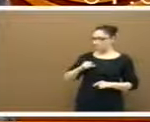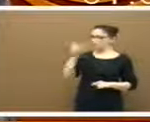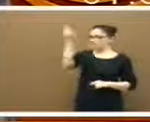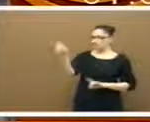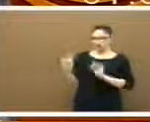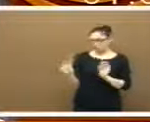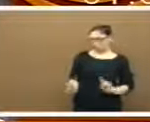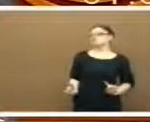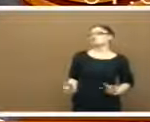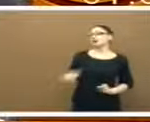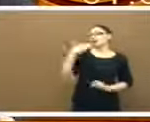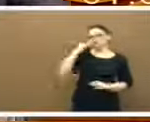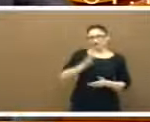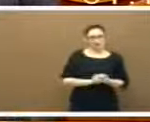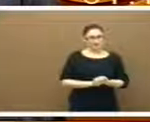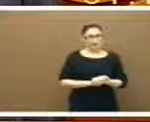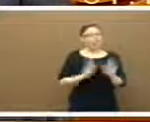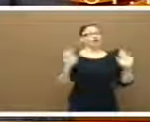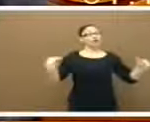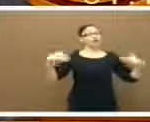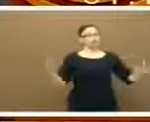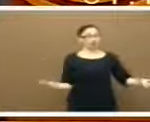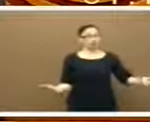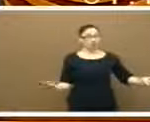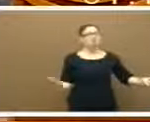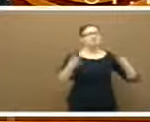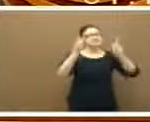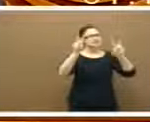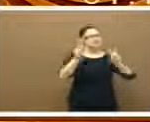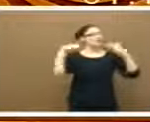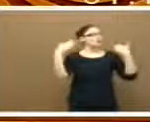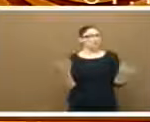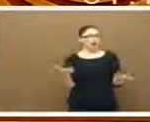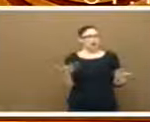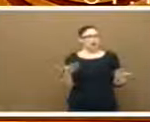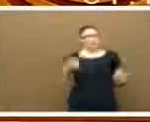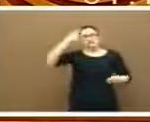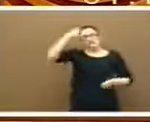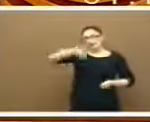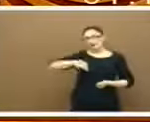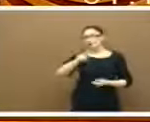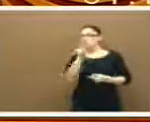lo tanto, de lo que se trata es de saber en qué cosas podemos